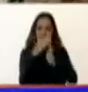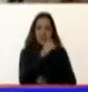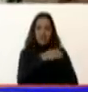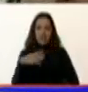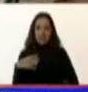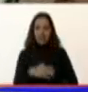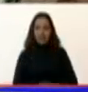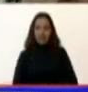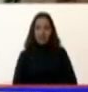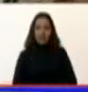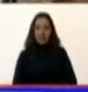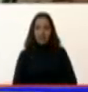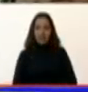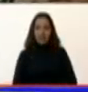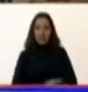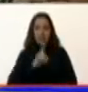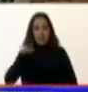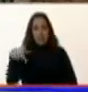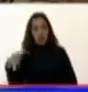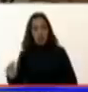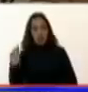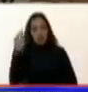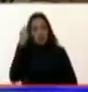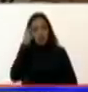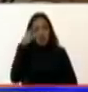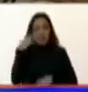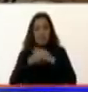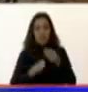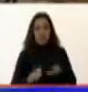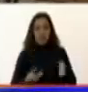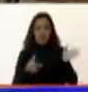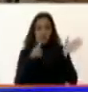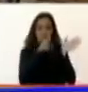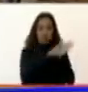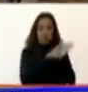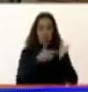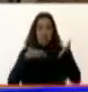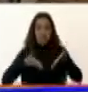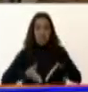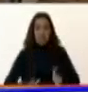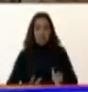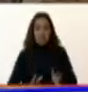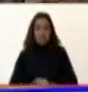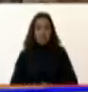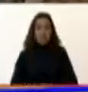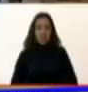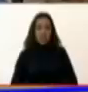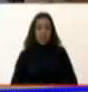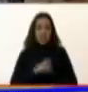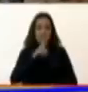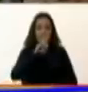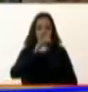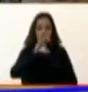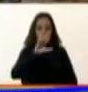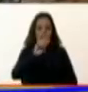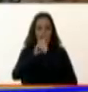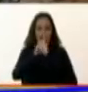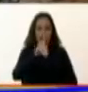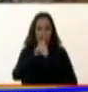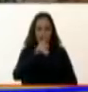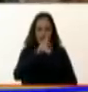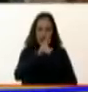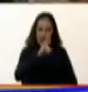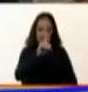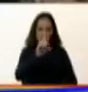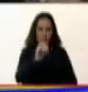día siguiente pusieron la hija de Ricardo Haussmann, que saben quién es,